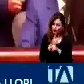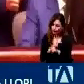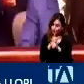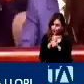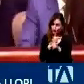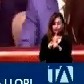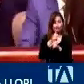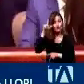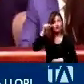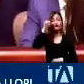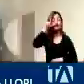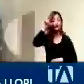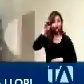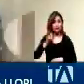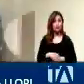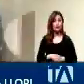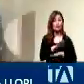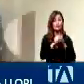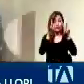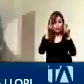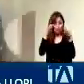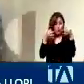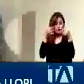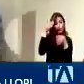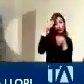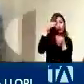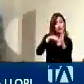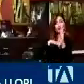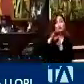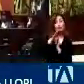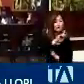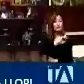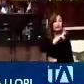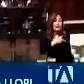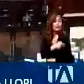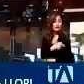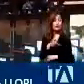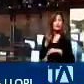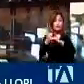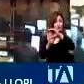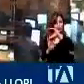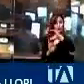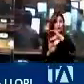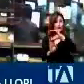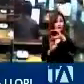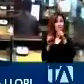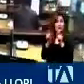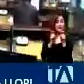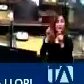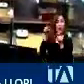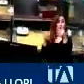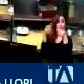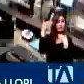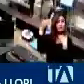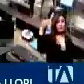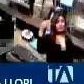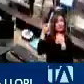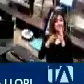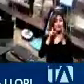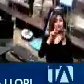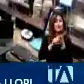¿no?, al que quieren llevar la mayoría de la Asamblea a los vocales del Consejo de Participación Ciudadana y Control Social, y que eso vaya a redundar en la nominación